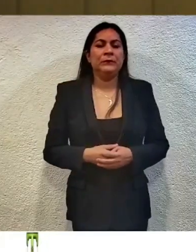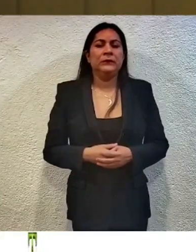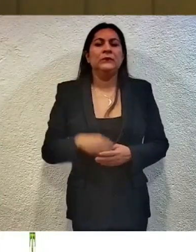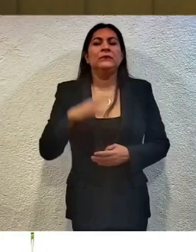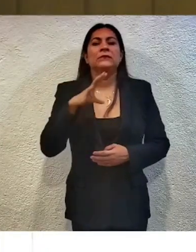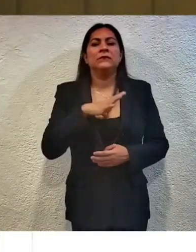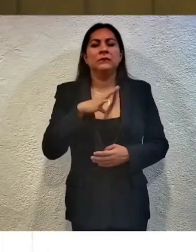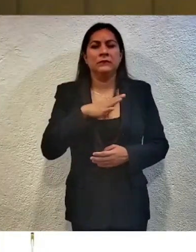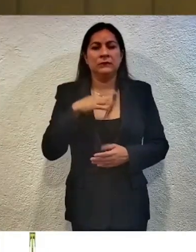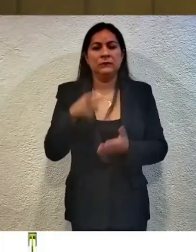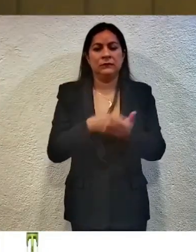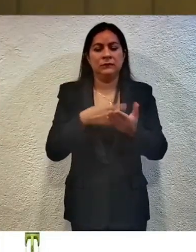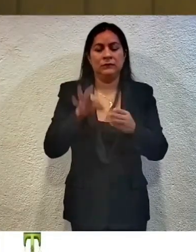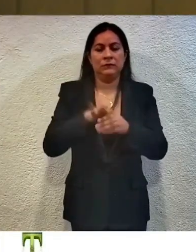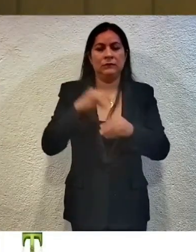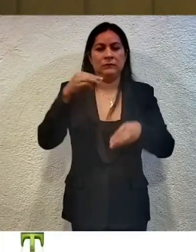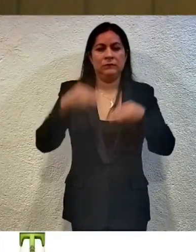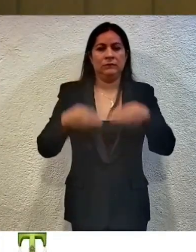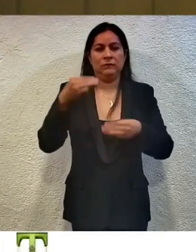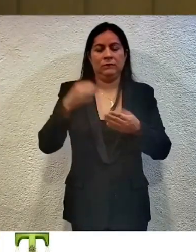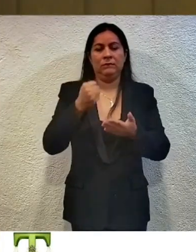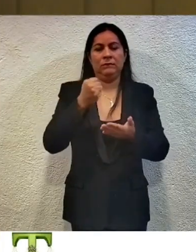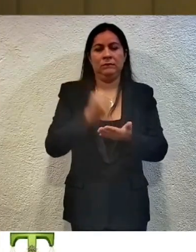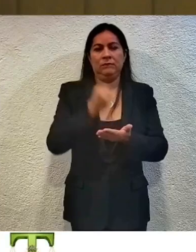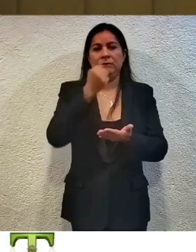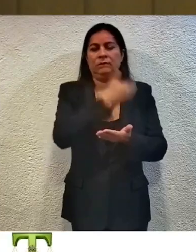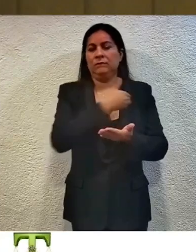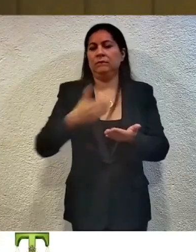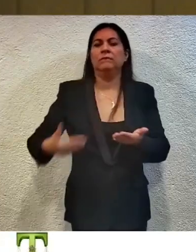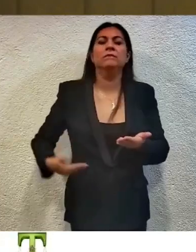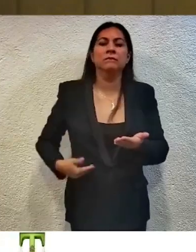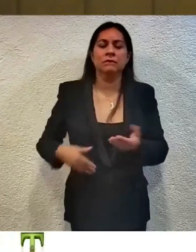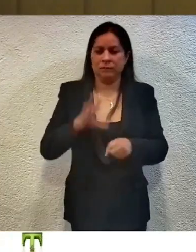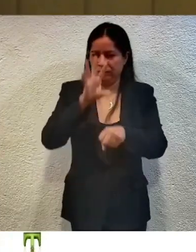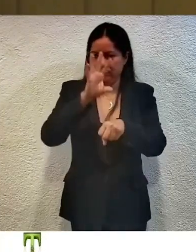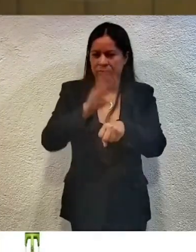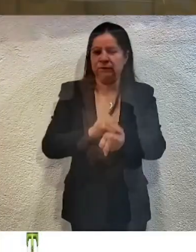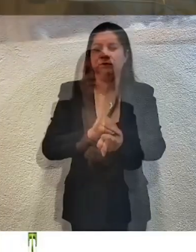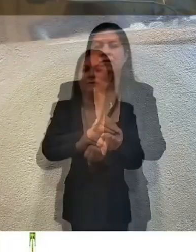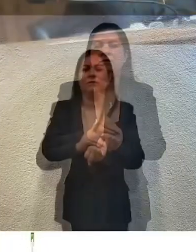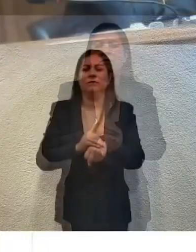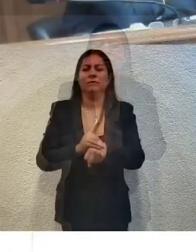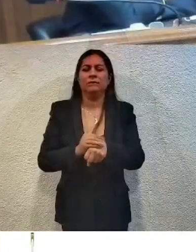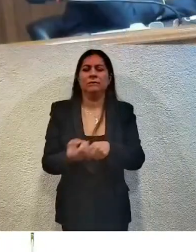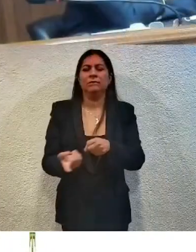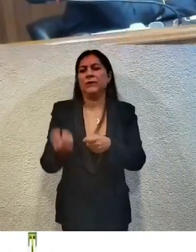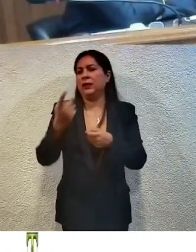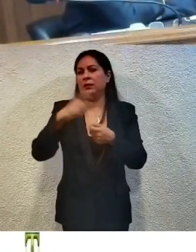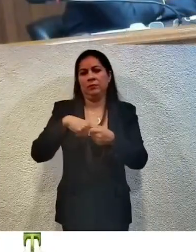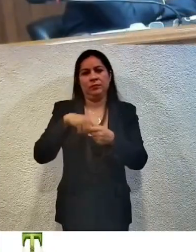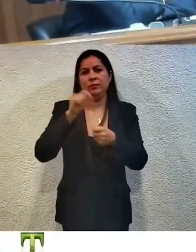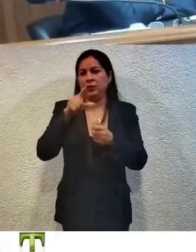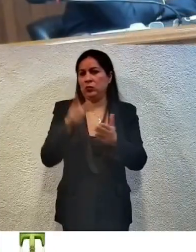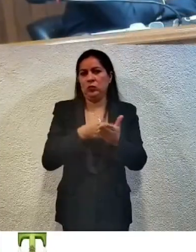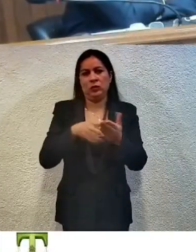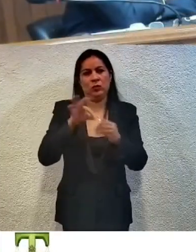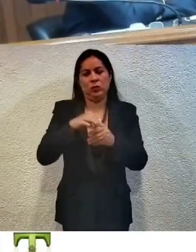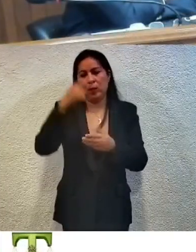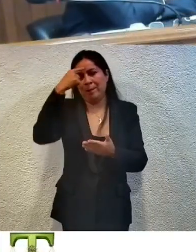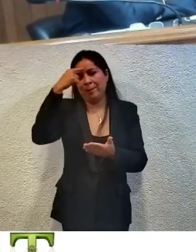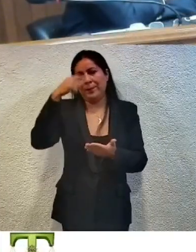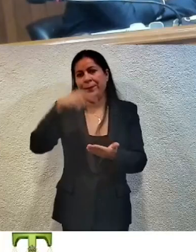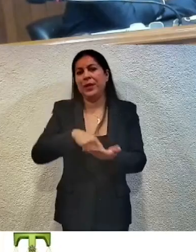tiene en su voto la magistrada Evelyn, y si me lo permite, me adhiero a él. Gracias. Para